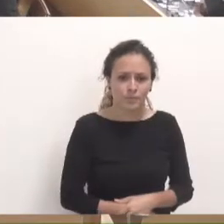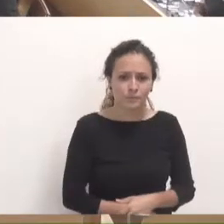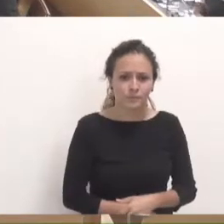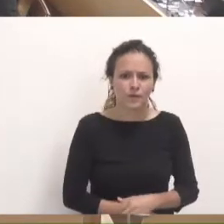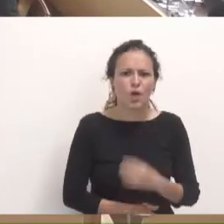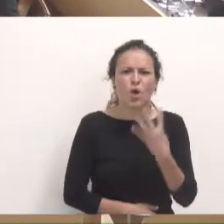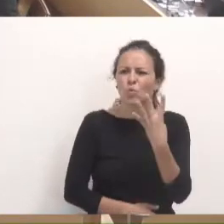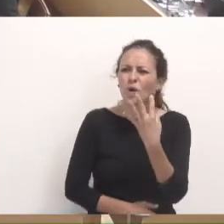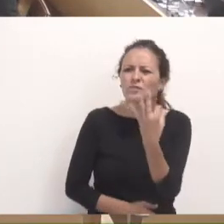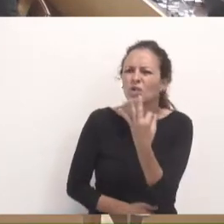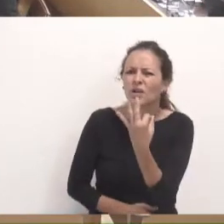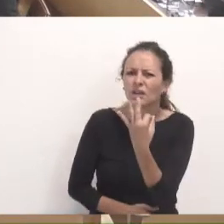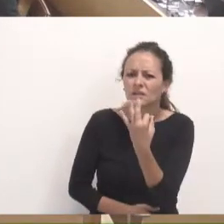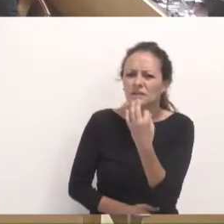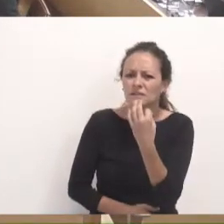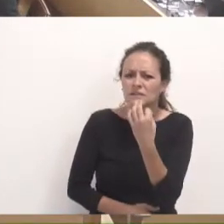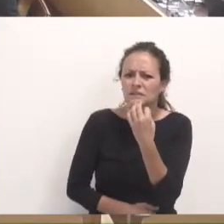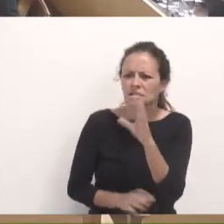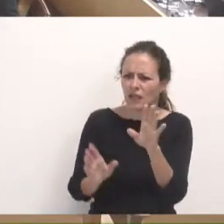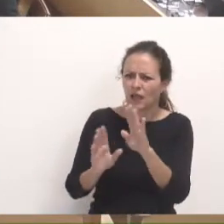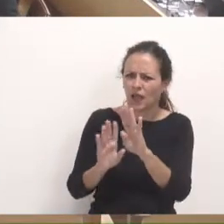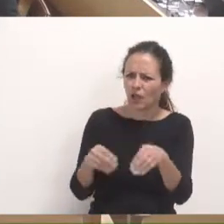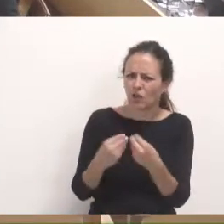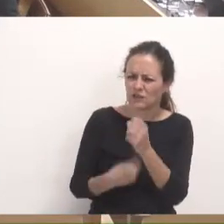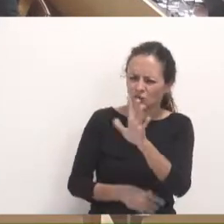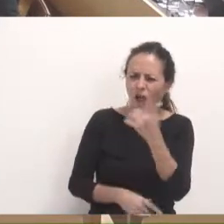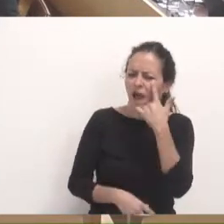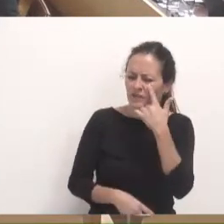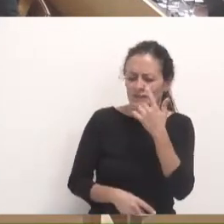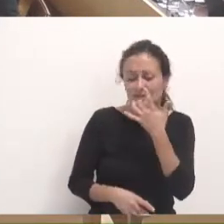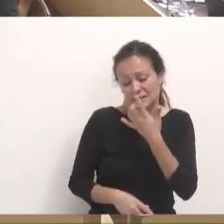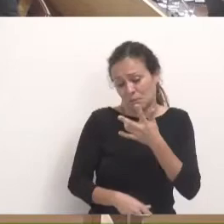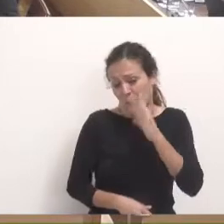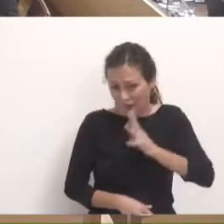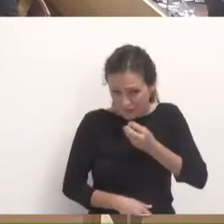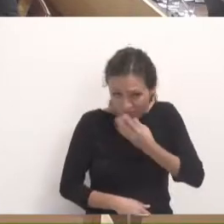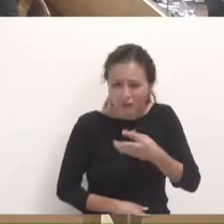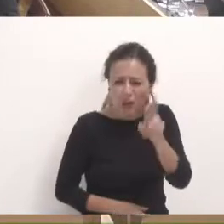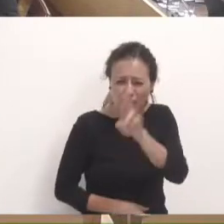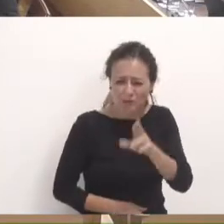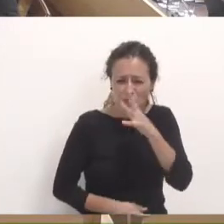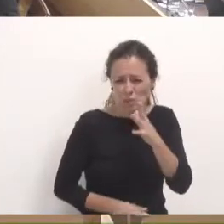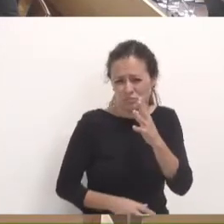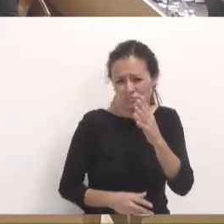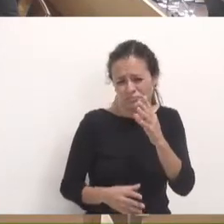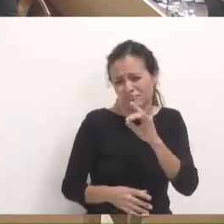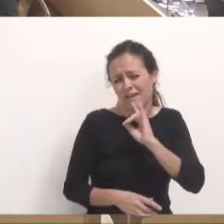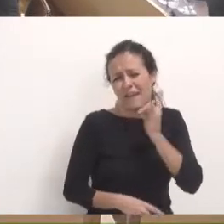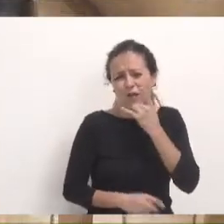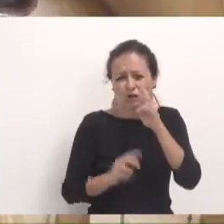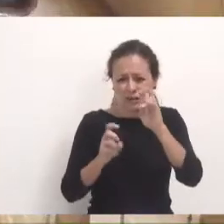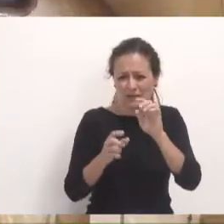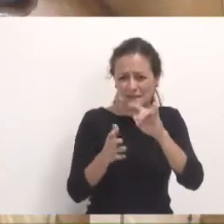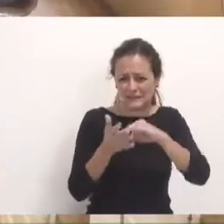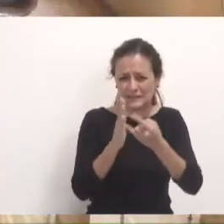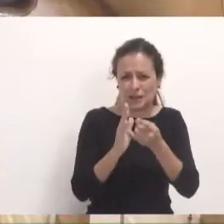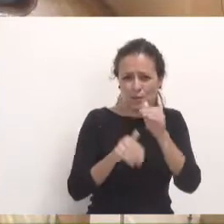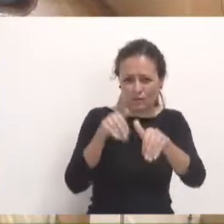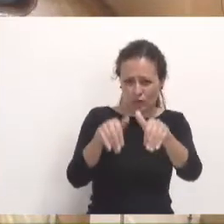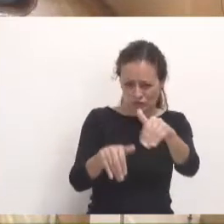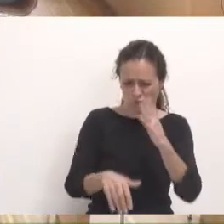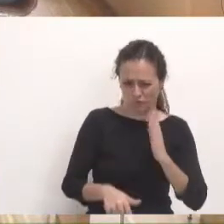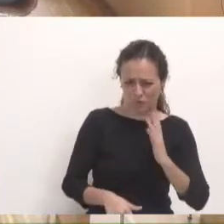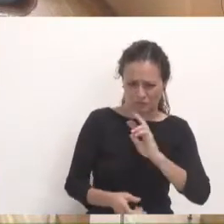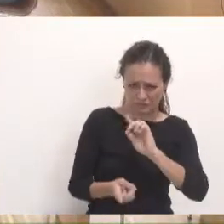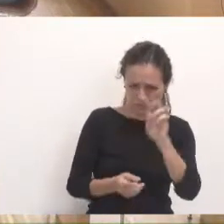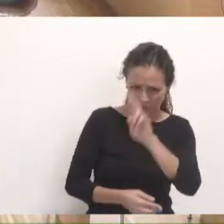¿Cuatro qué? ¿Cinco? ¿Habían cinco? Se repite la, si les parece, repetimos la votación por un error en el sistema de votación.